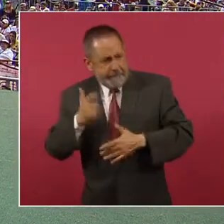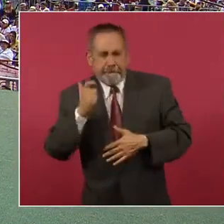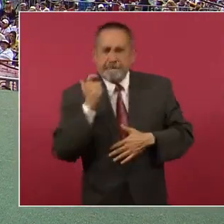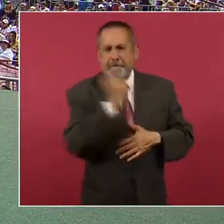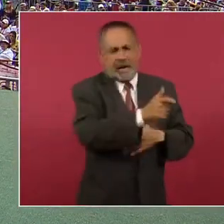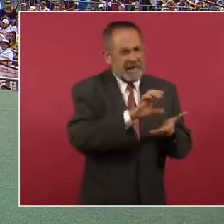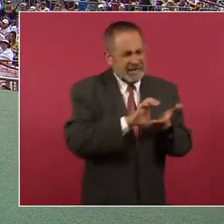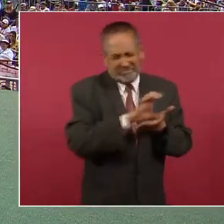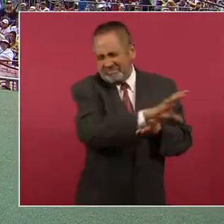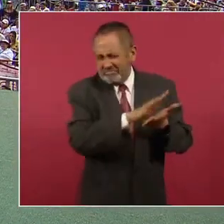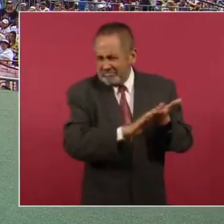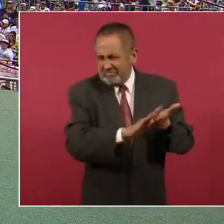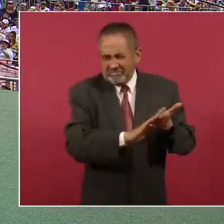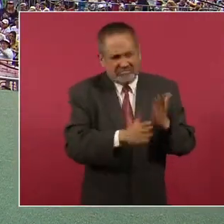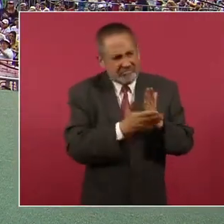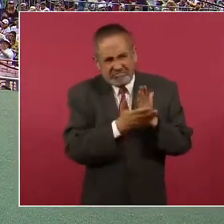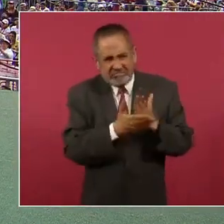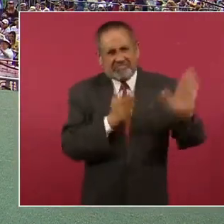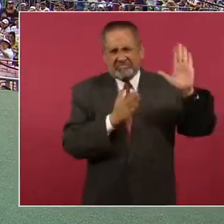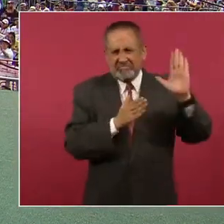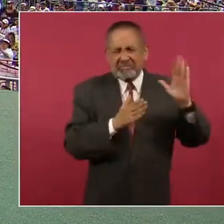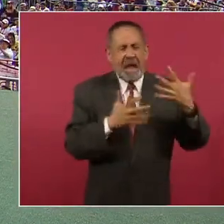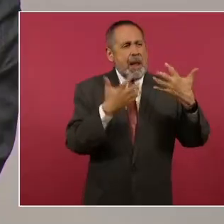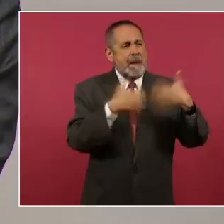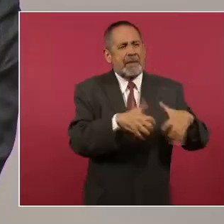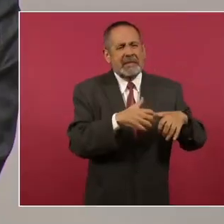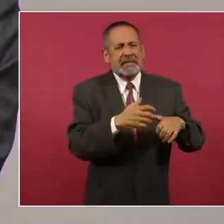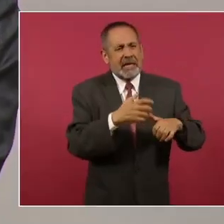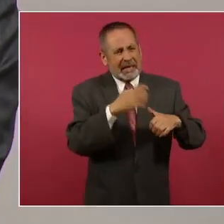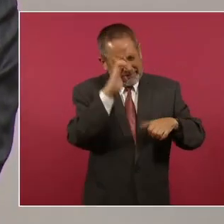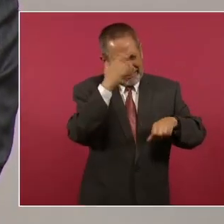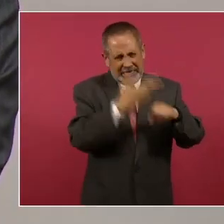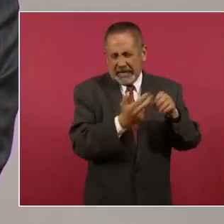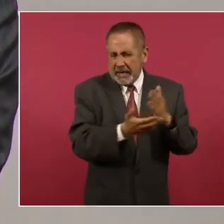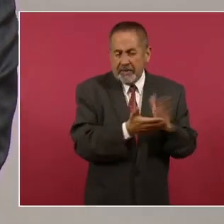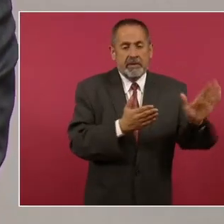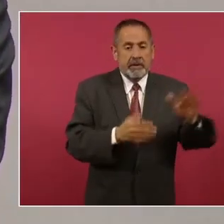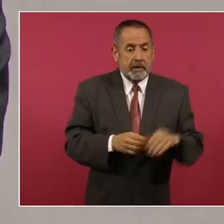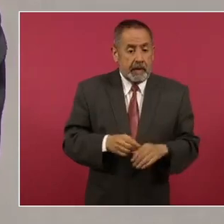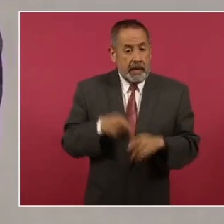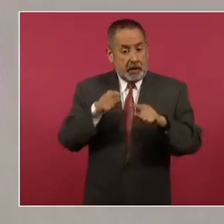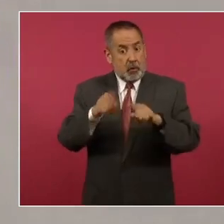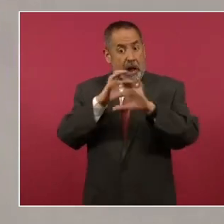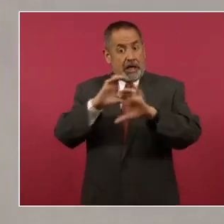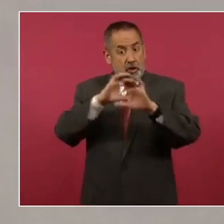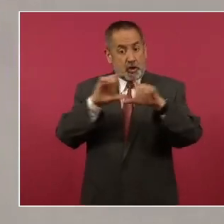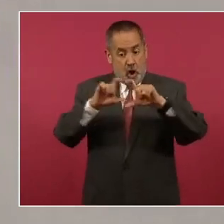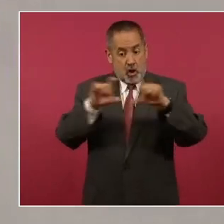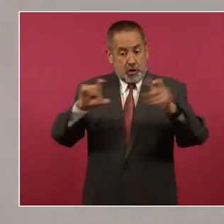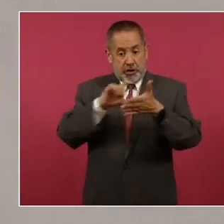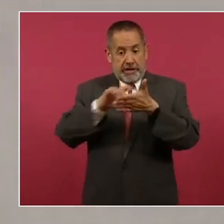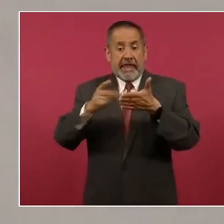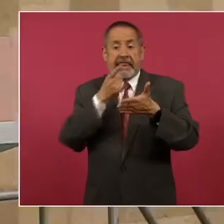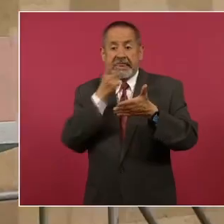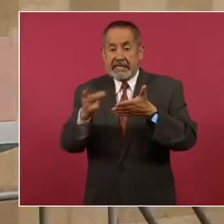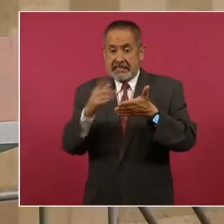las indemnizaciones. Una de sus estrofas reza